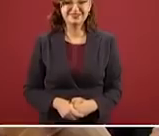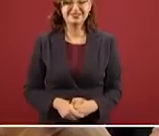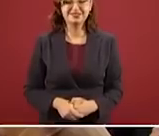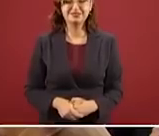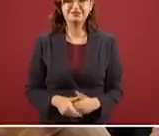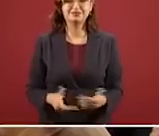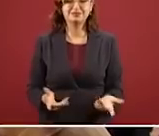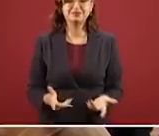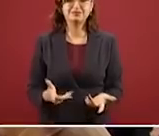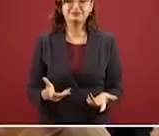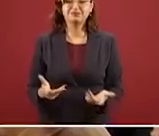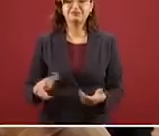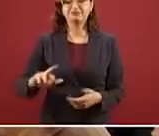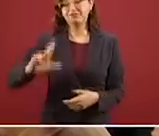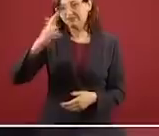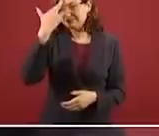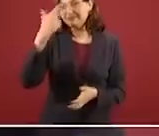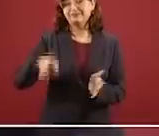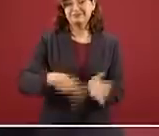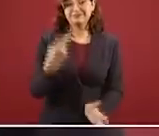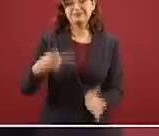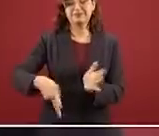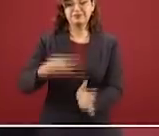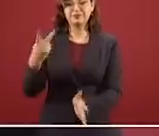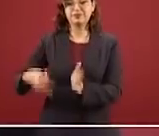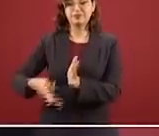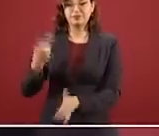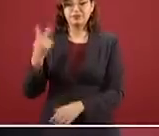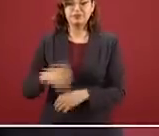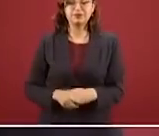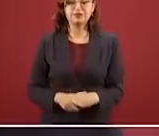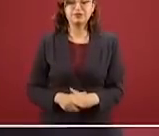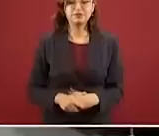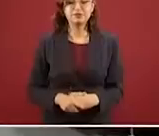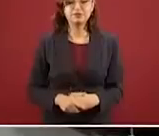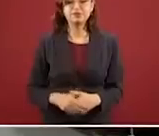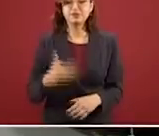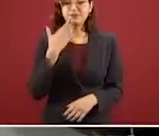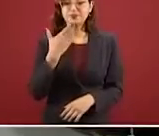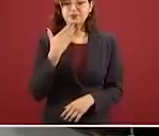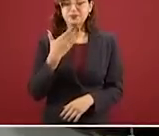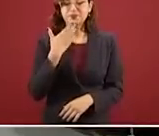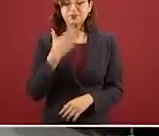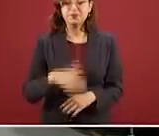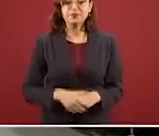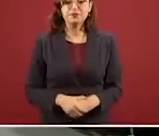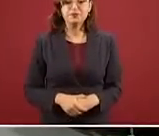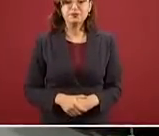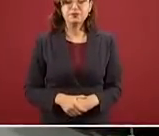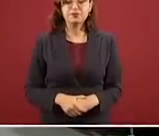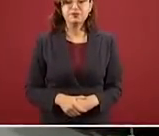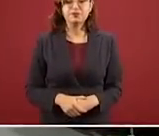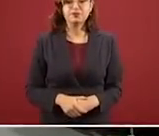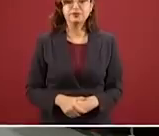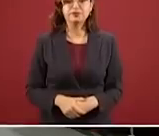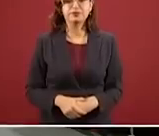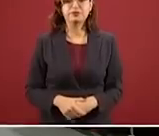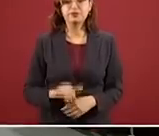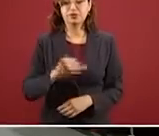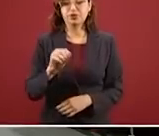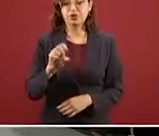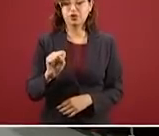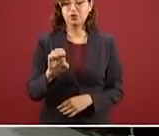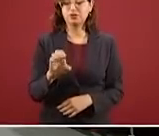a que estemos recordando cosas. Muy bien, vamos con José del